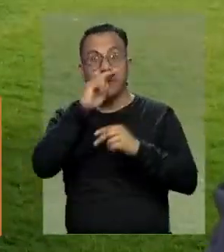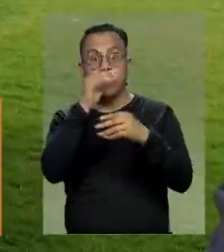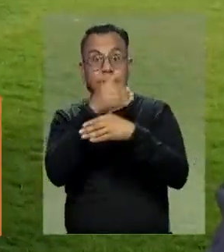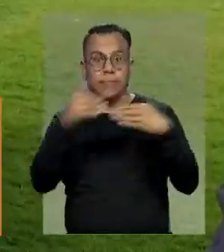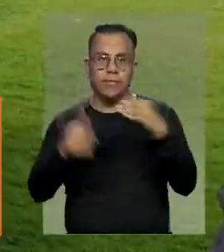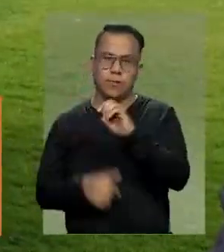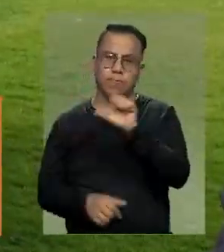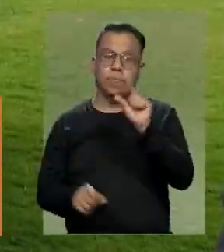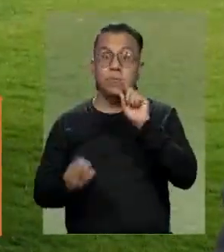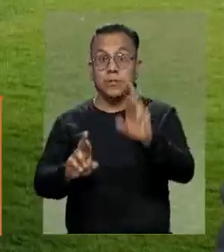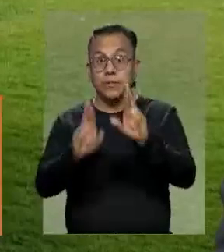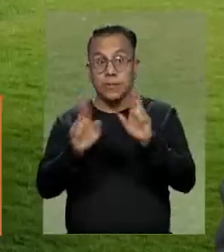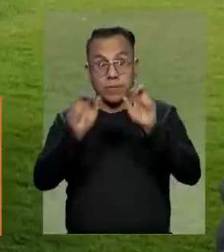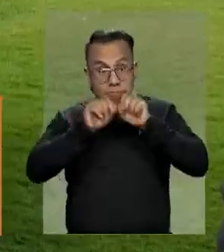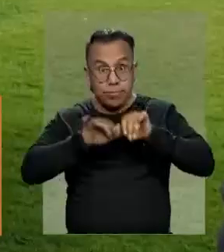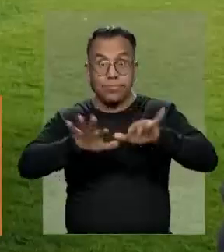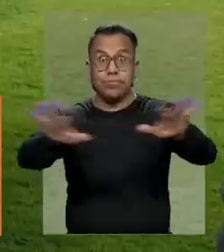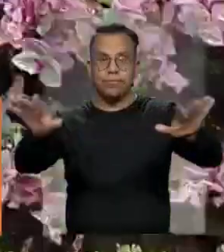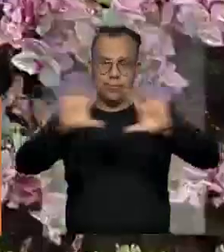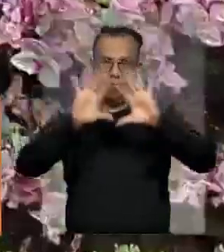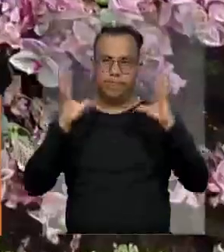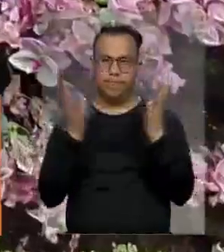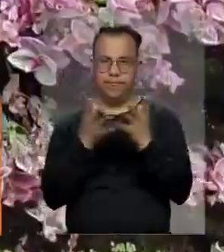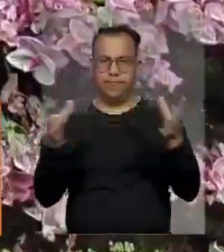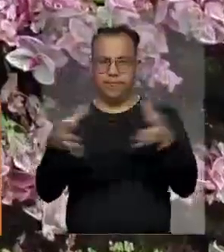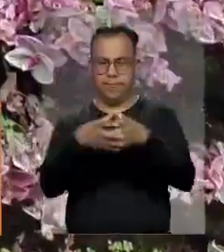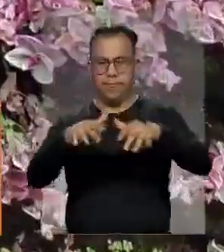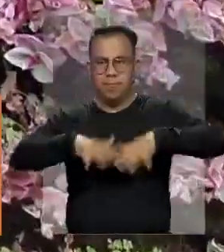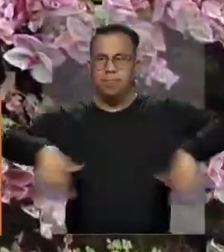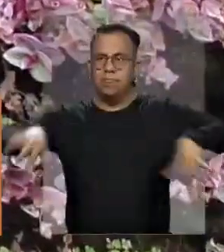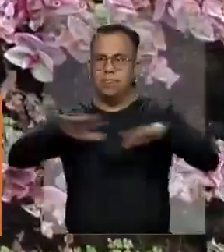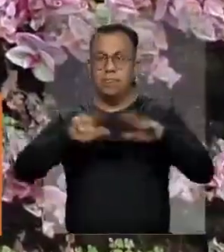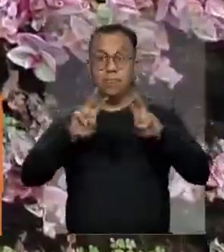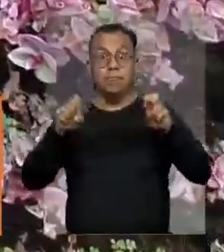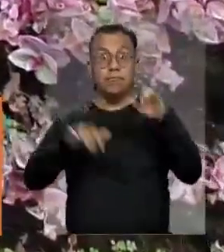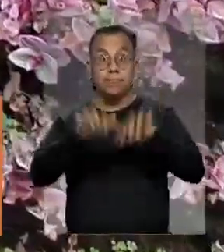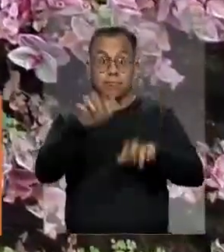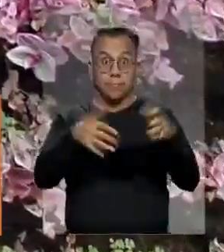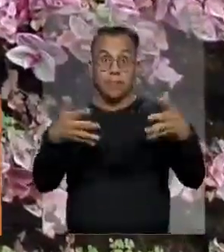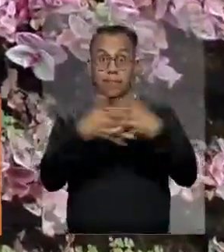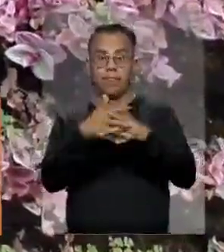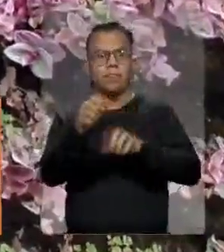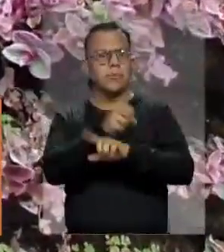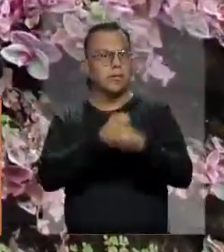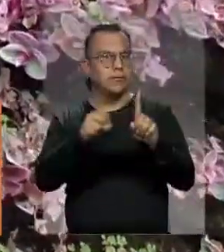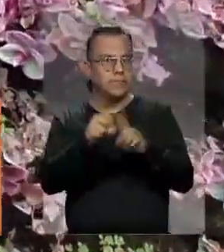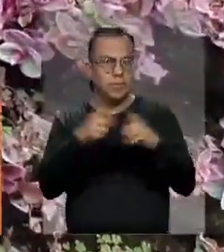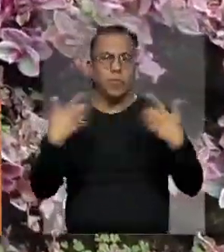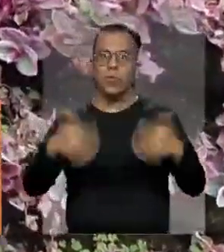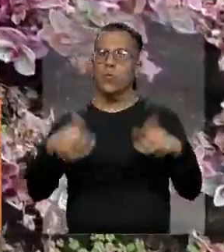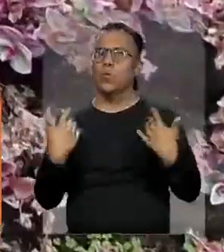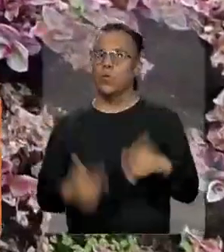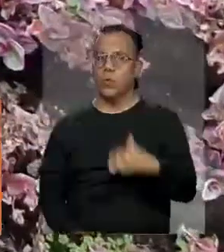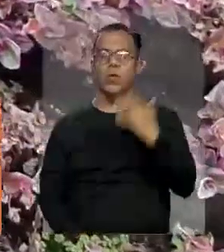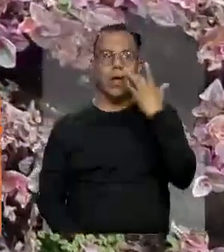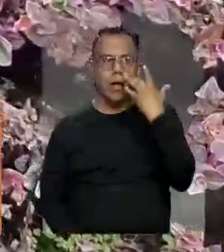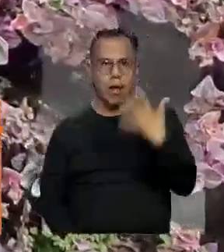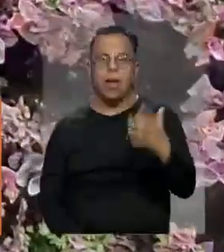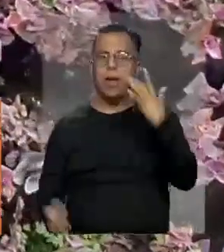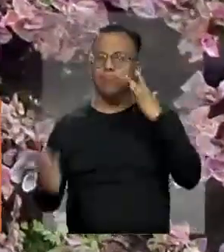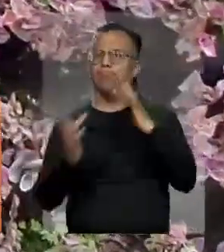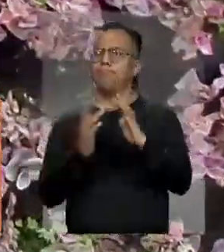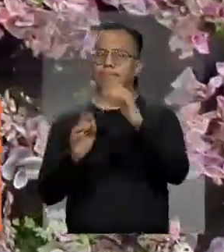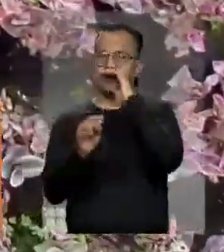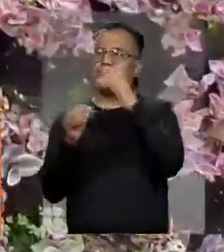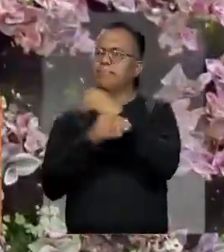niños y esperamos multiplicarlo en todo el territorio Estos espacios de la secretaría de integración social de no me parece muy interesantes para los